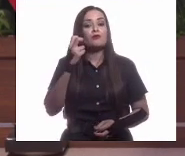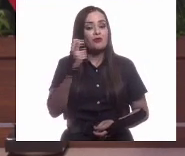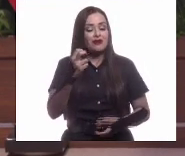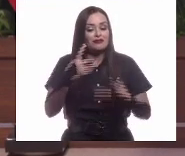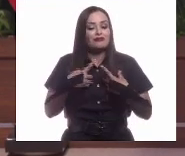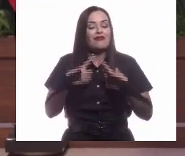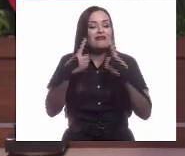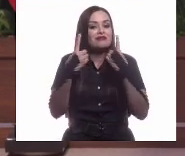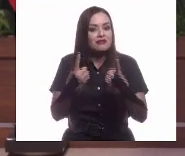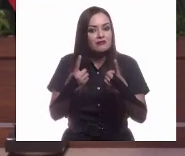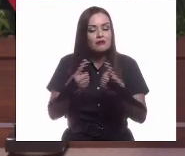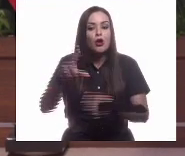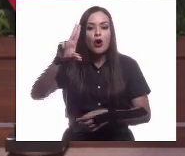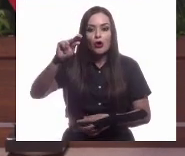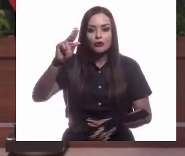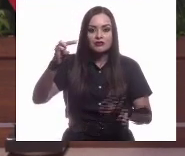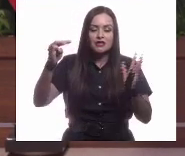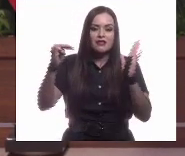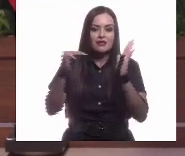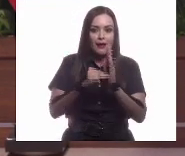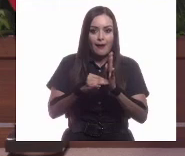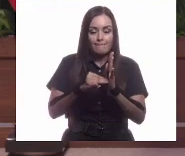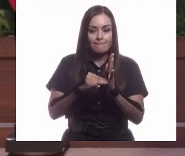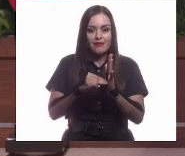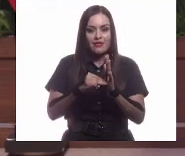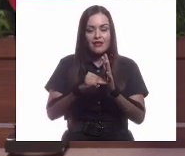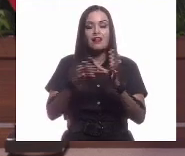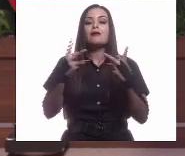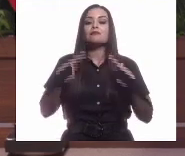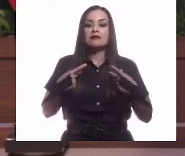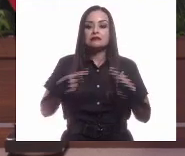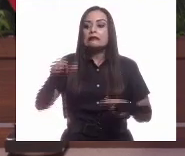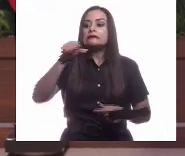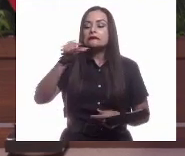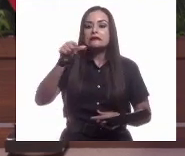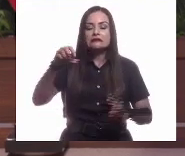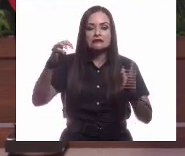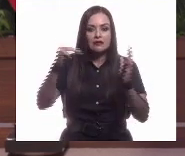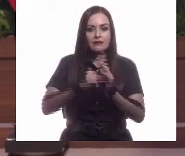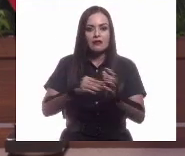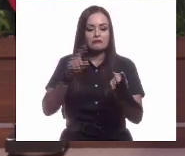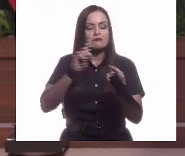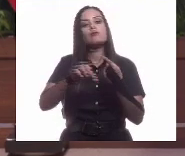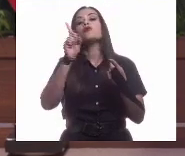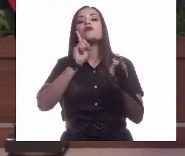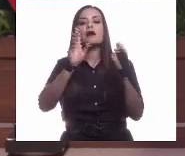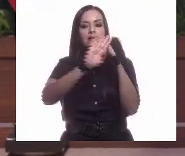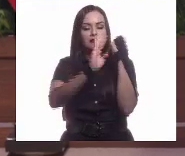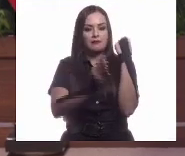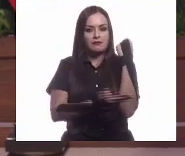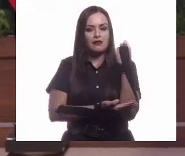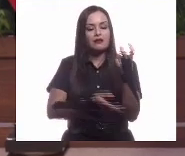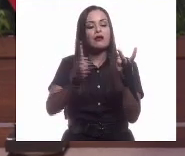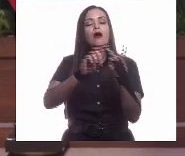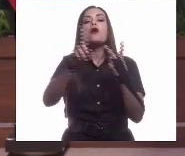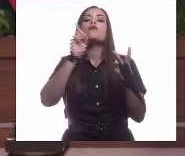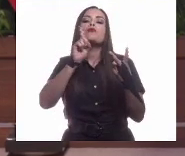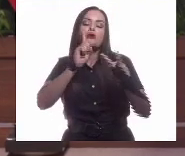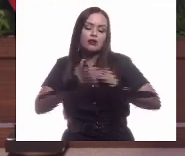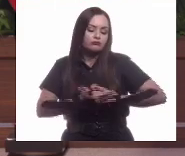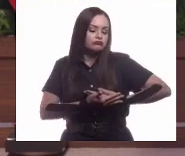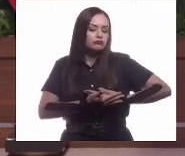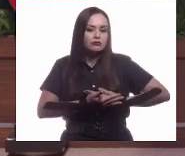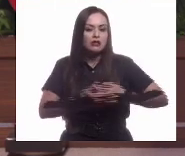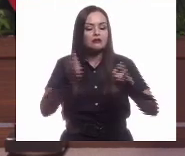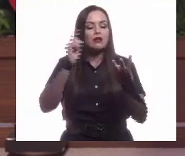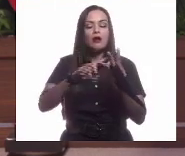entregamos 80,000 apoyos alimentarios a más de 16,000 personas, mujeres embarazadas, mujeres en periodo de lactancia, personas